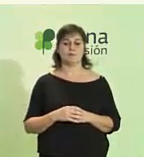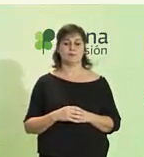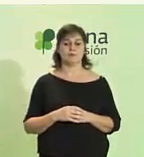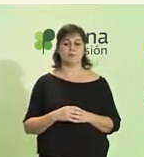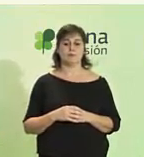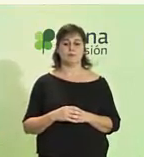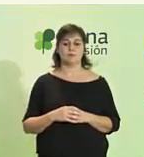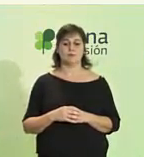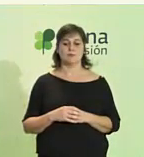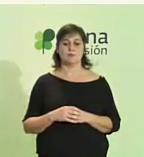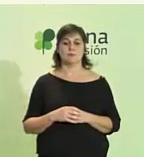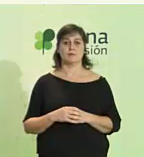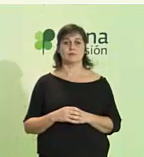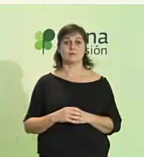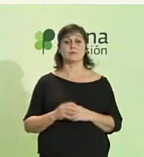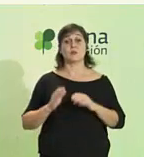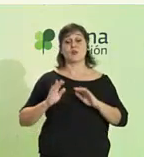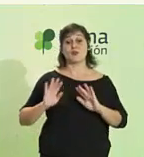Así que,